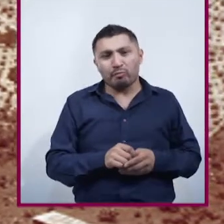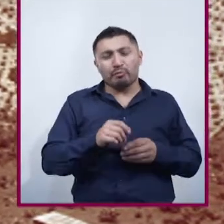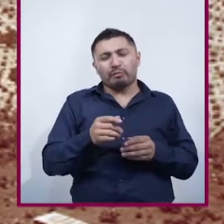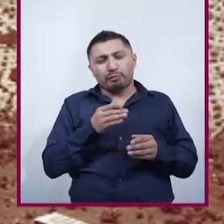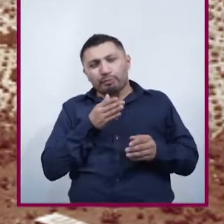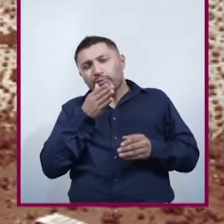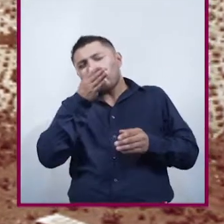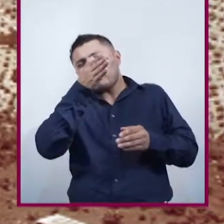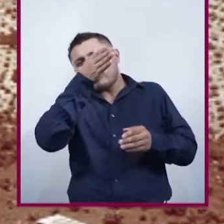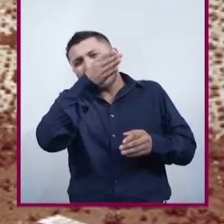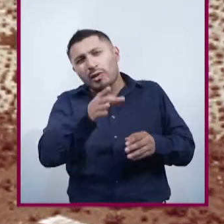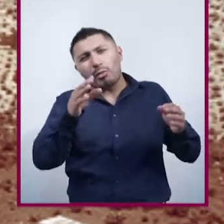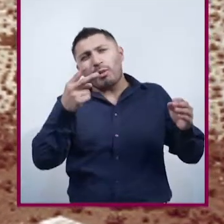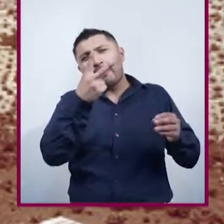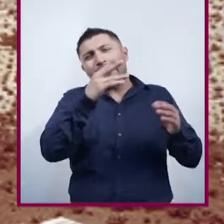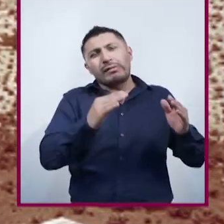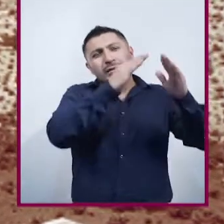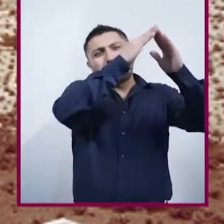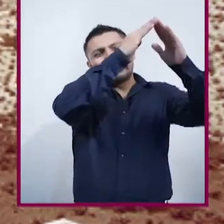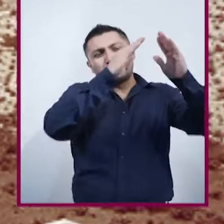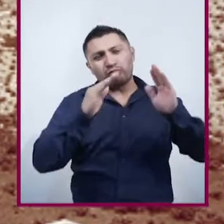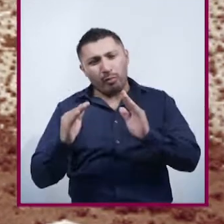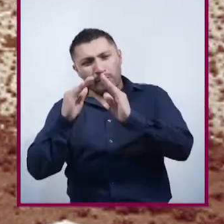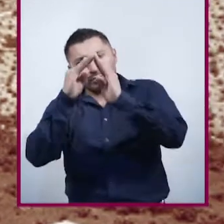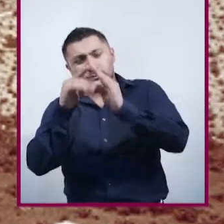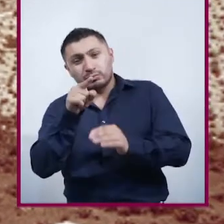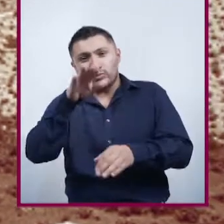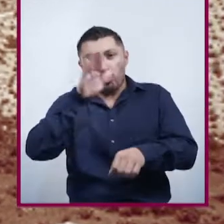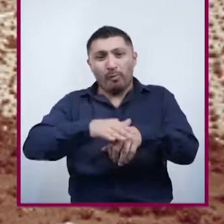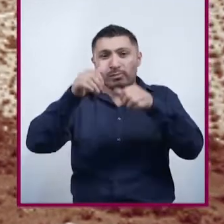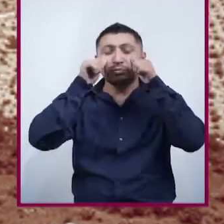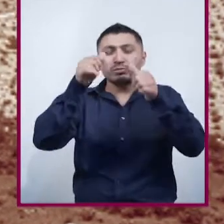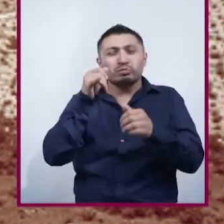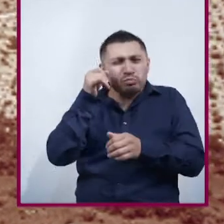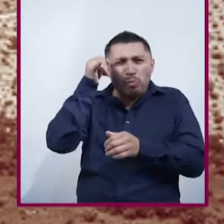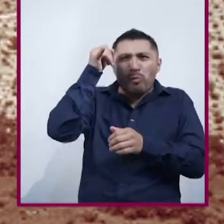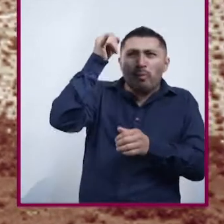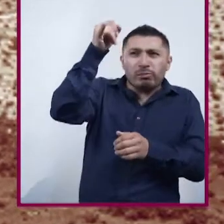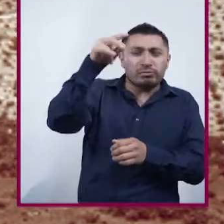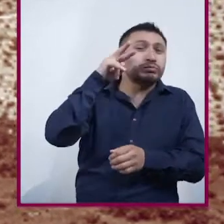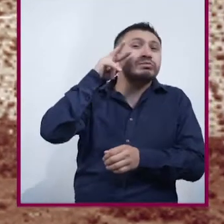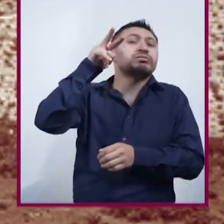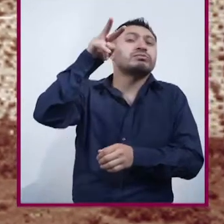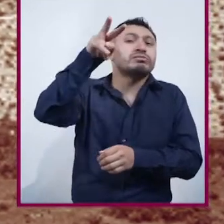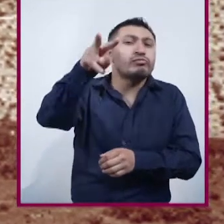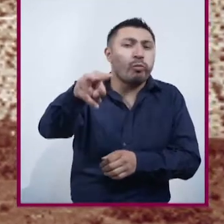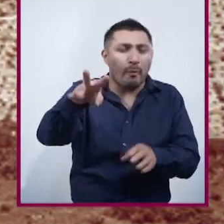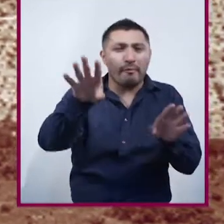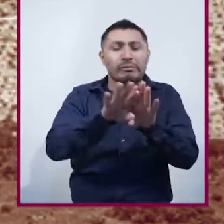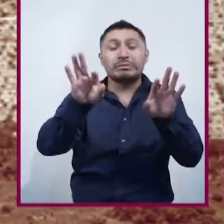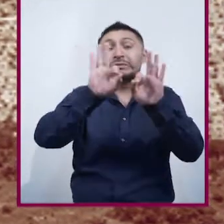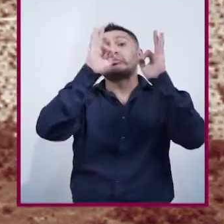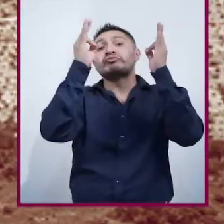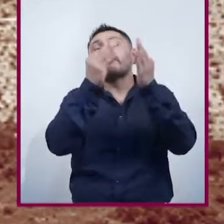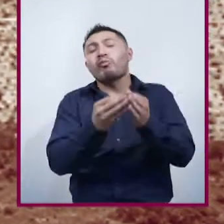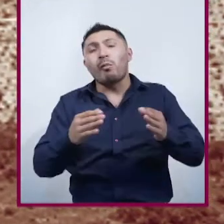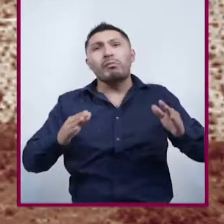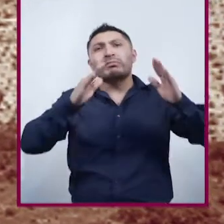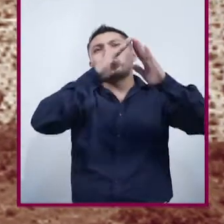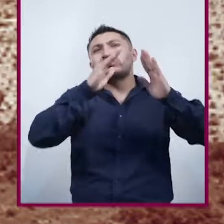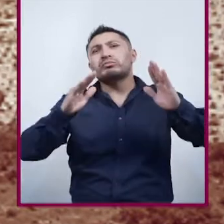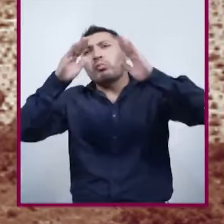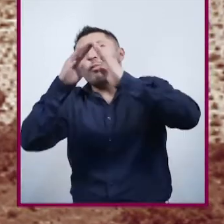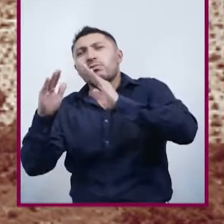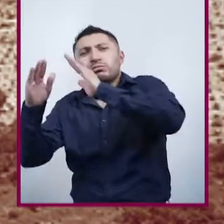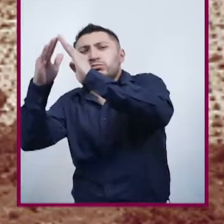cerros separados, uno más grande que el otro. Y si pones más atención en el horizonte, se alcanza a percibir la silueta de unas